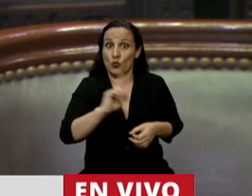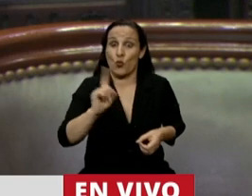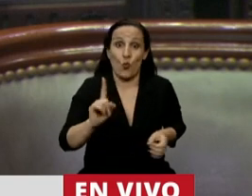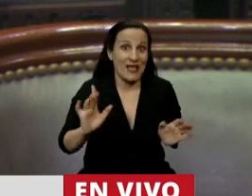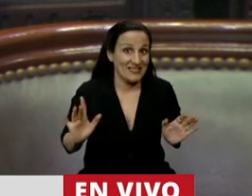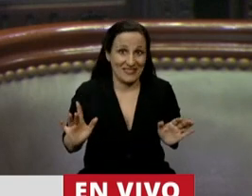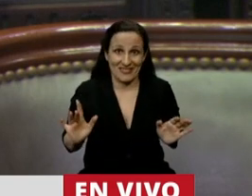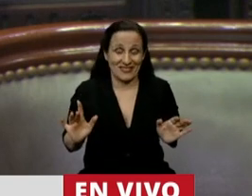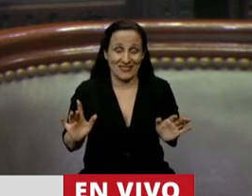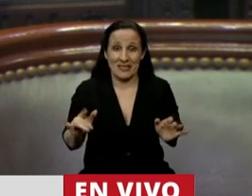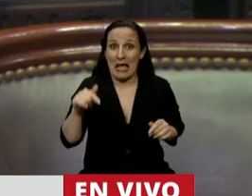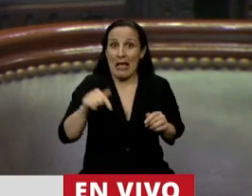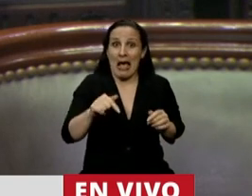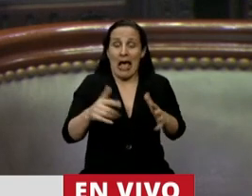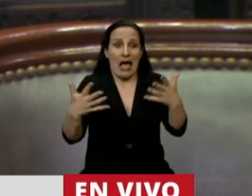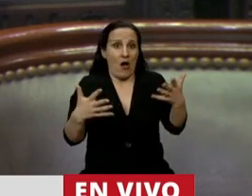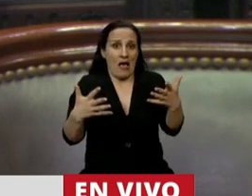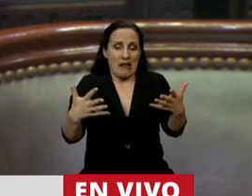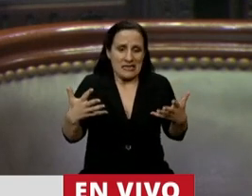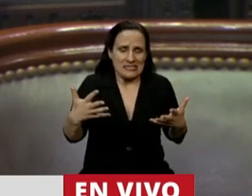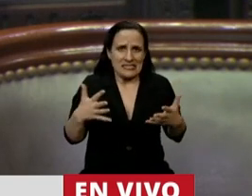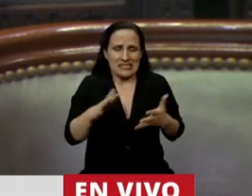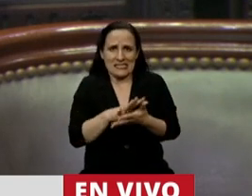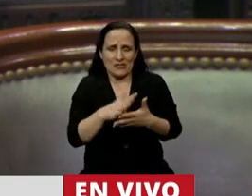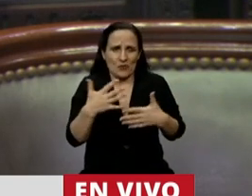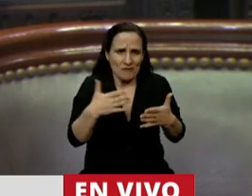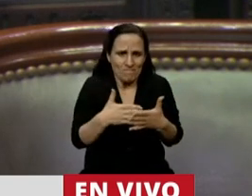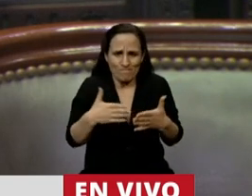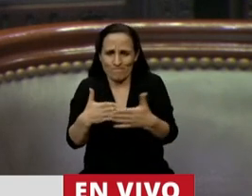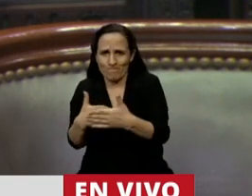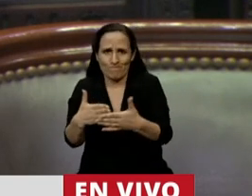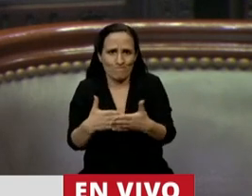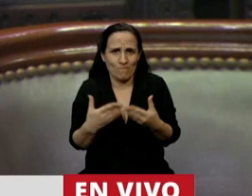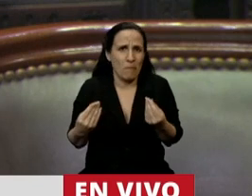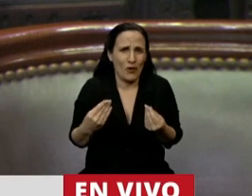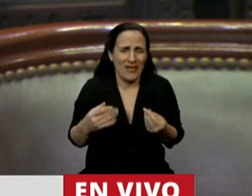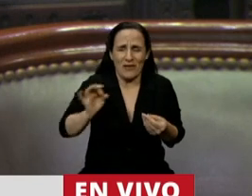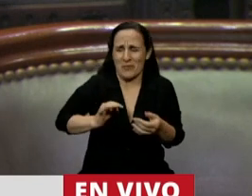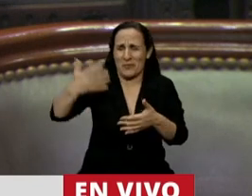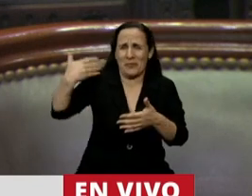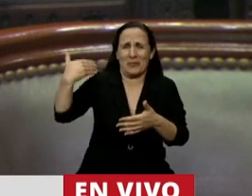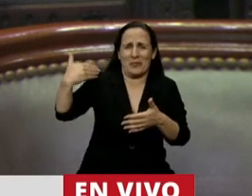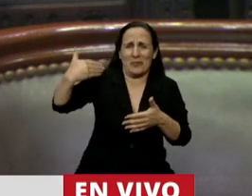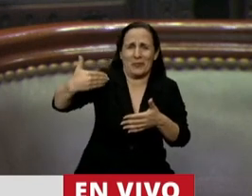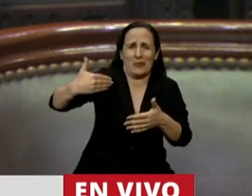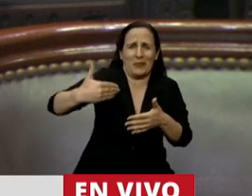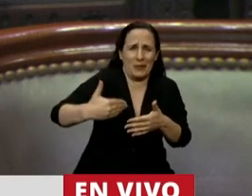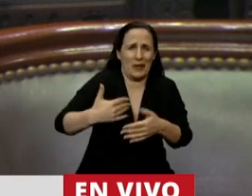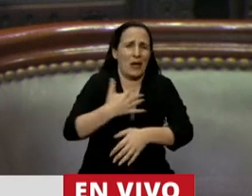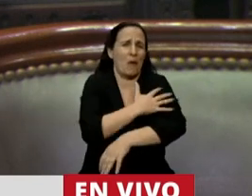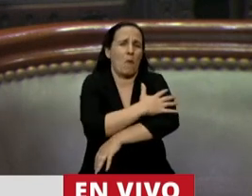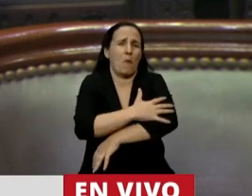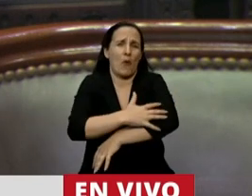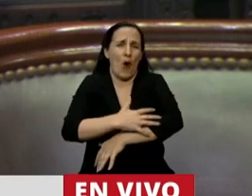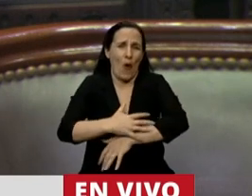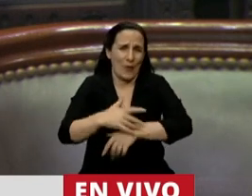Y acá estamos en una encerrona porque hace décadas que la pobreza en la Argentina se